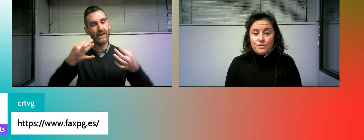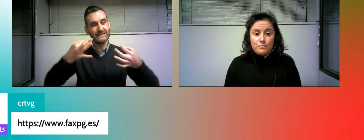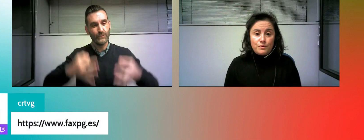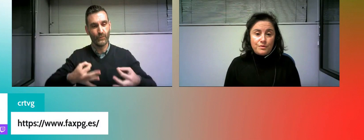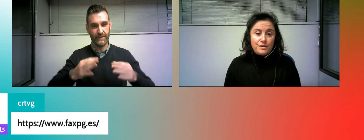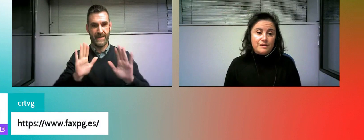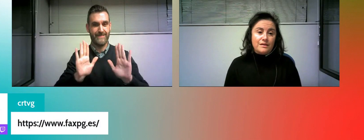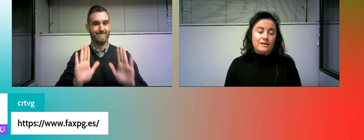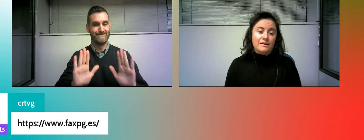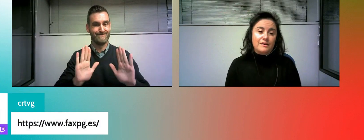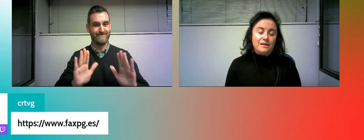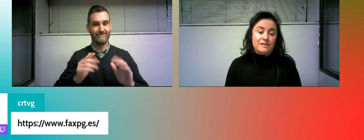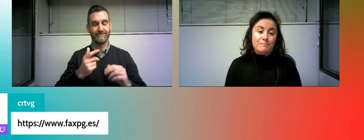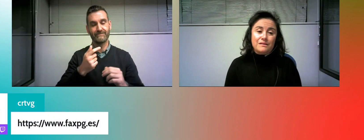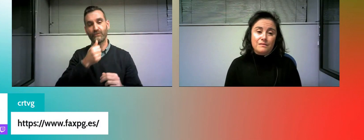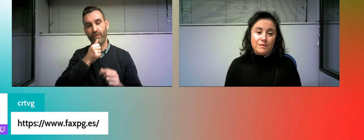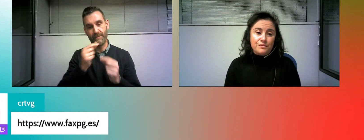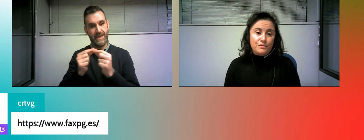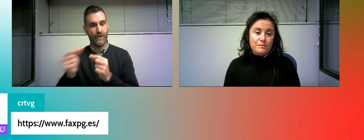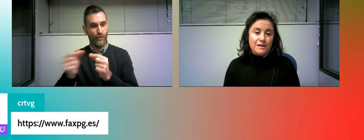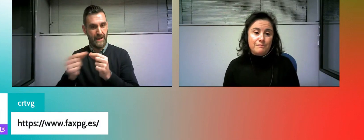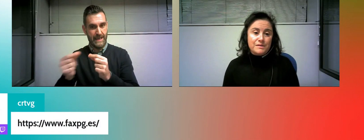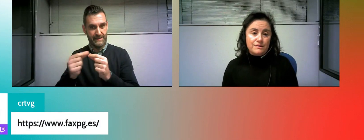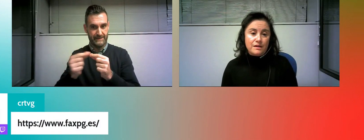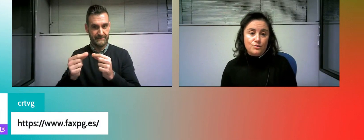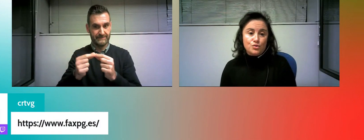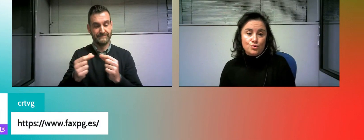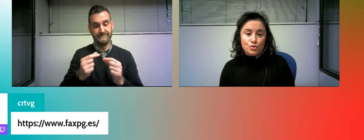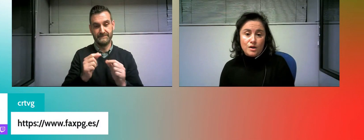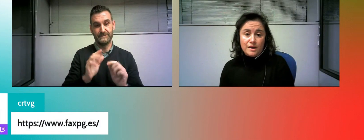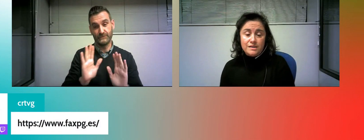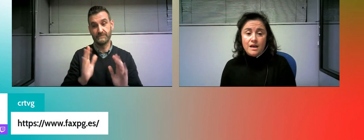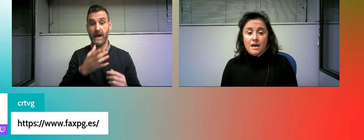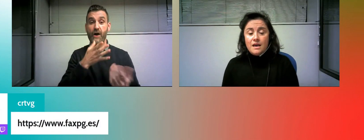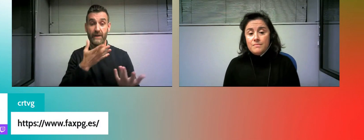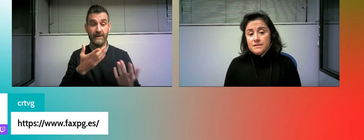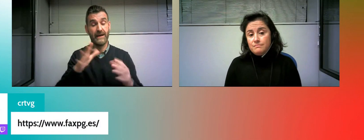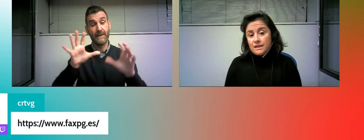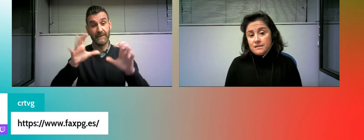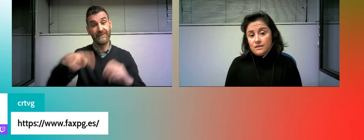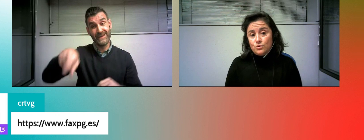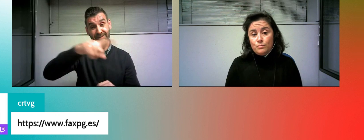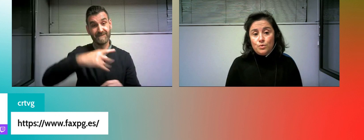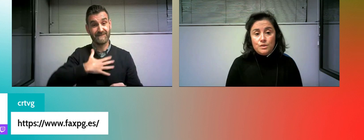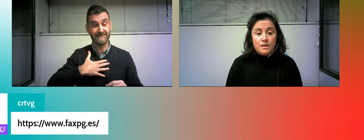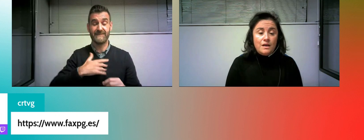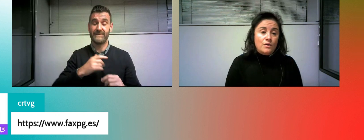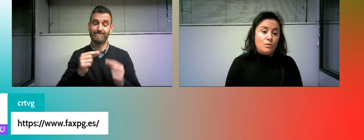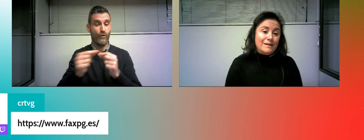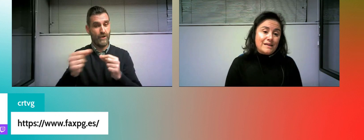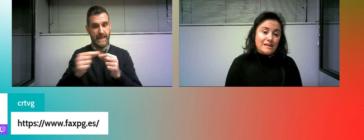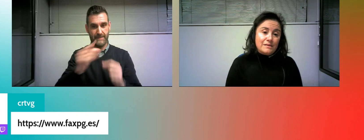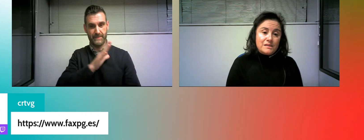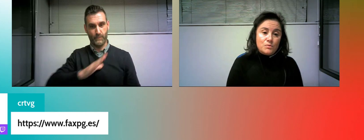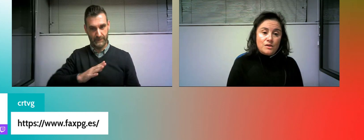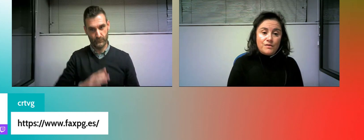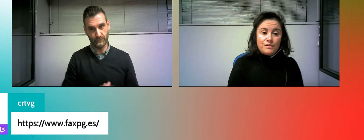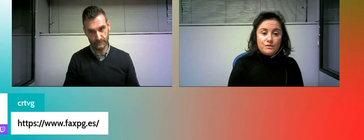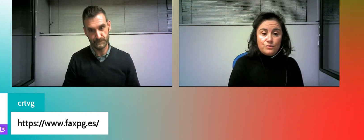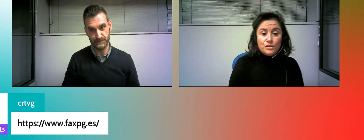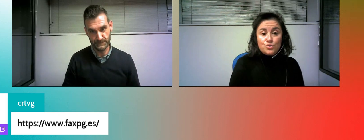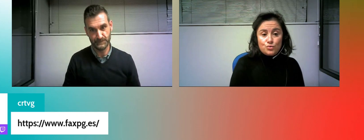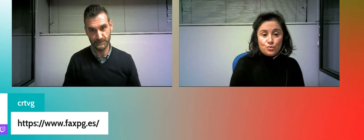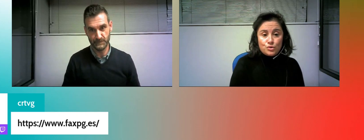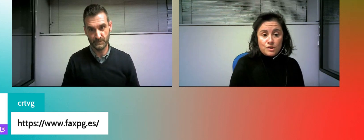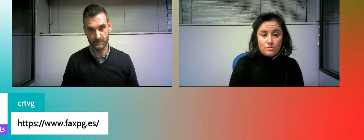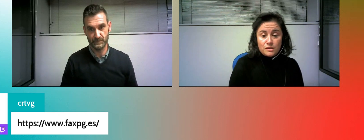todavía 100% esa participación de maneira presencial nos cursos online. Mientras tanto, pues, como alternativa estamos